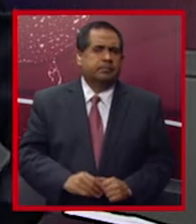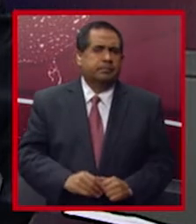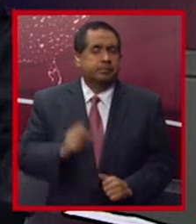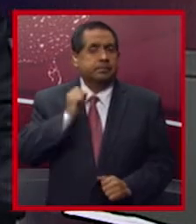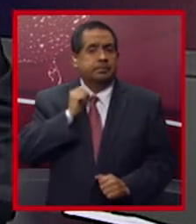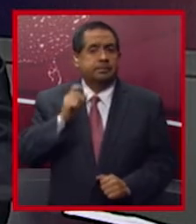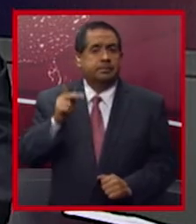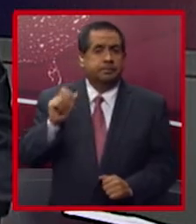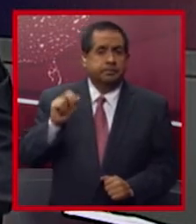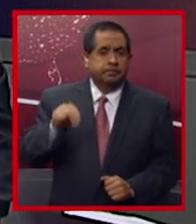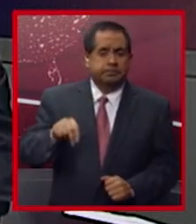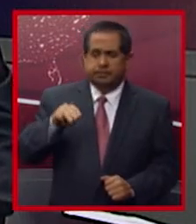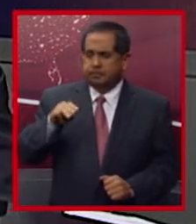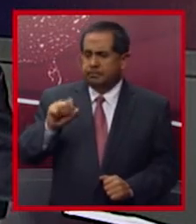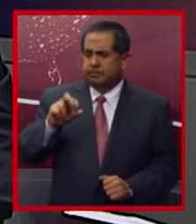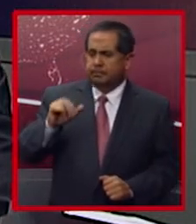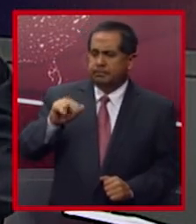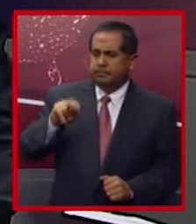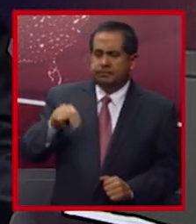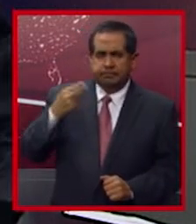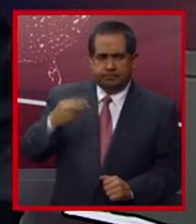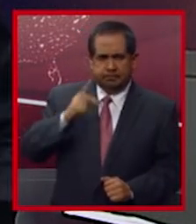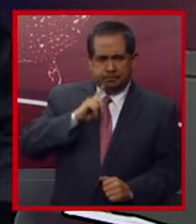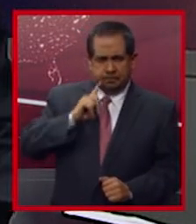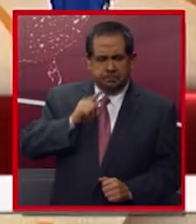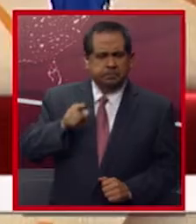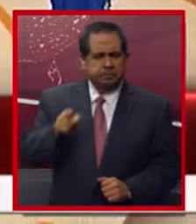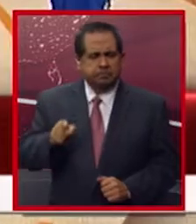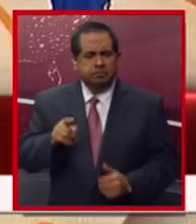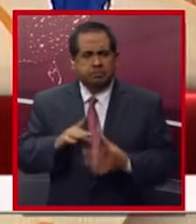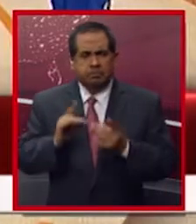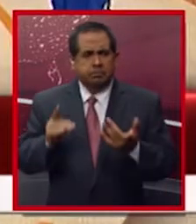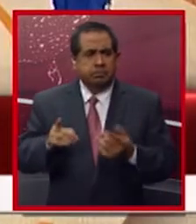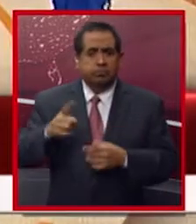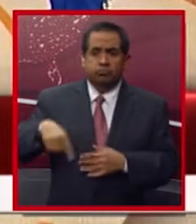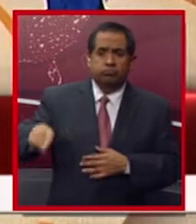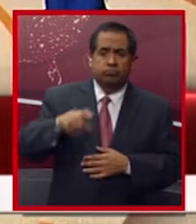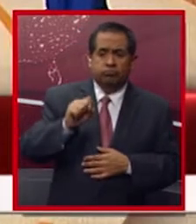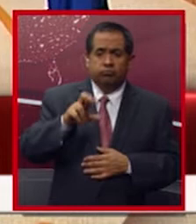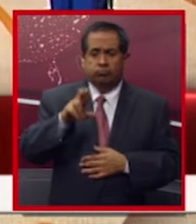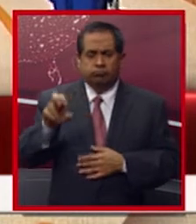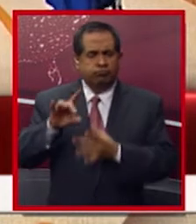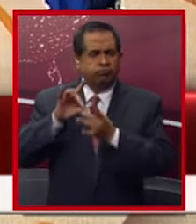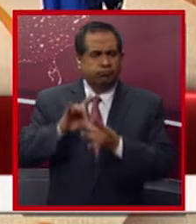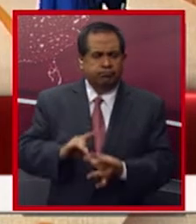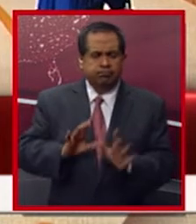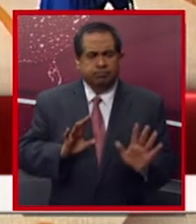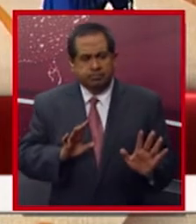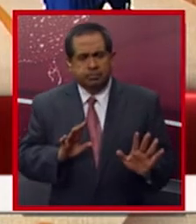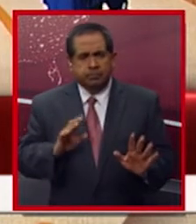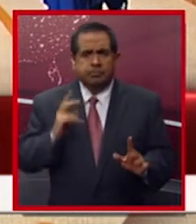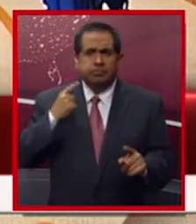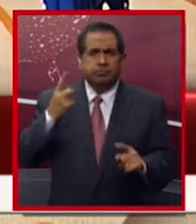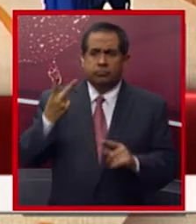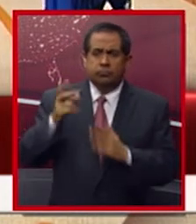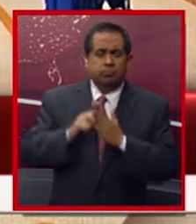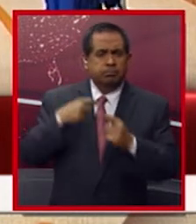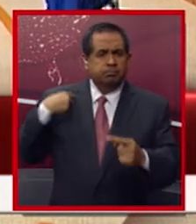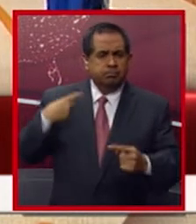Gursa, senadora del PAN, dijo que la reacción de la Cancillería ha sido congruente con los acontecimientos de los dos últimos